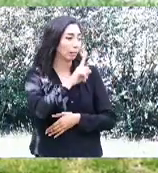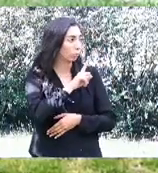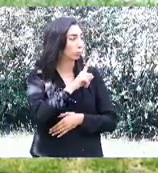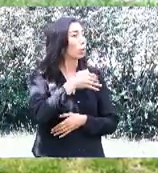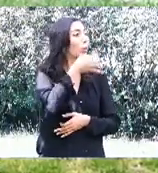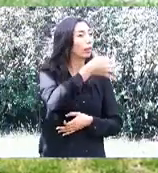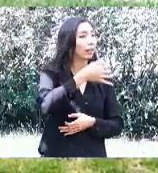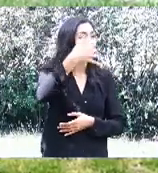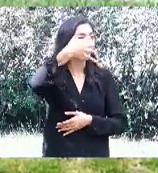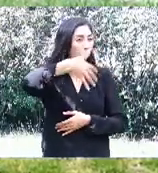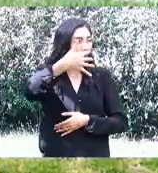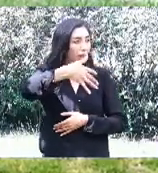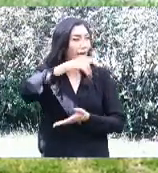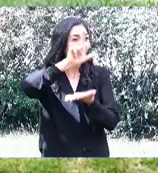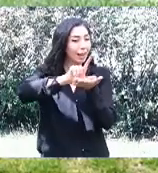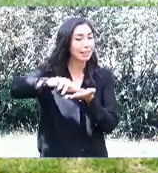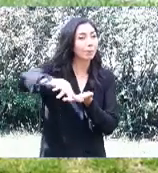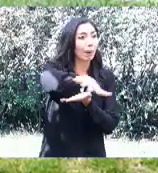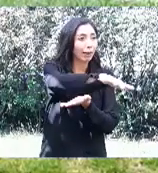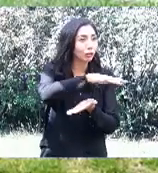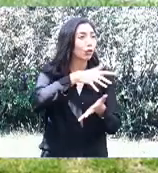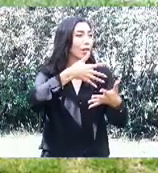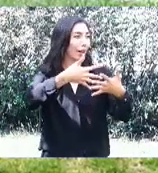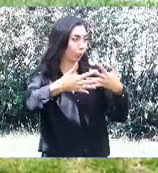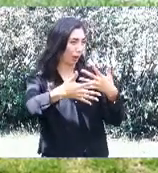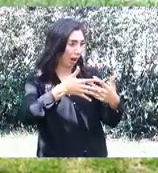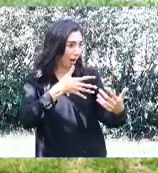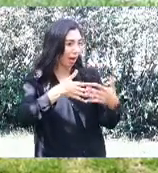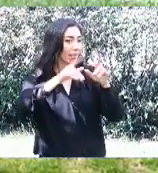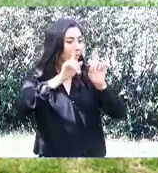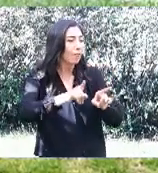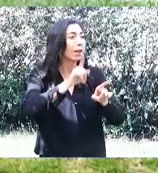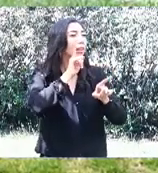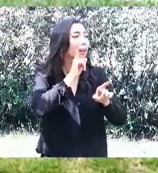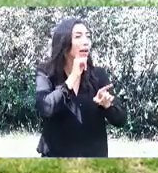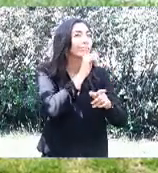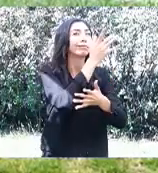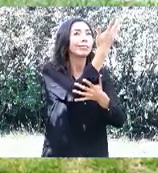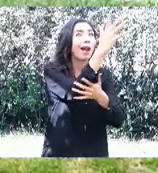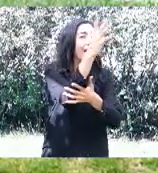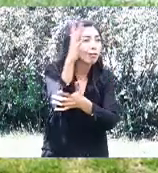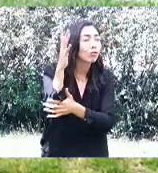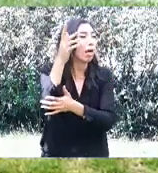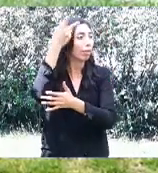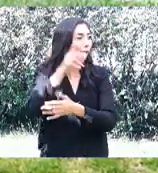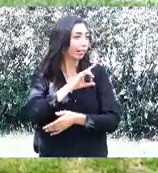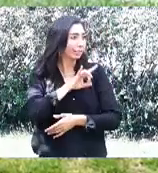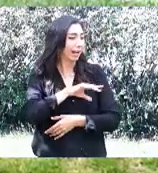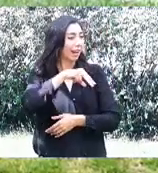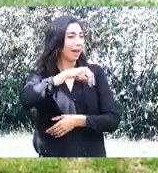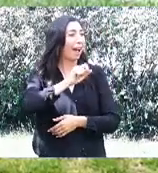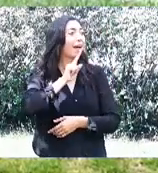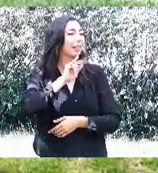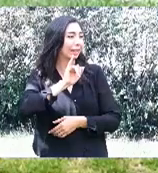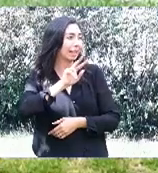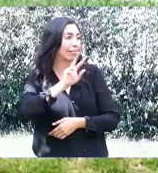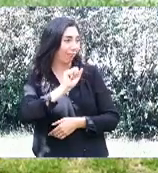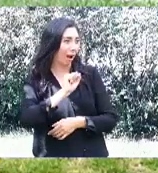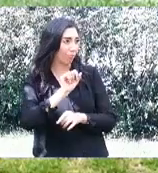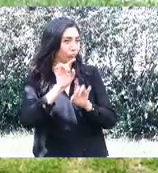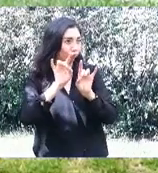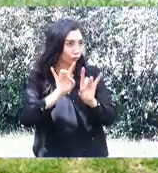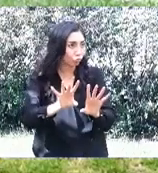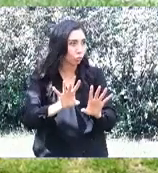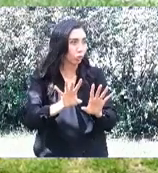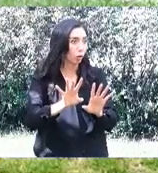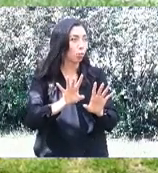Estos espacios naturales de Estos espacios como menciona Ignacio que incorporen especies nativas especies que están eh Son apropiadas para la características